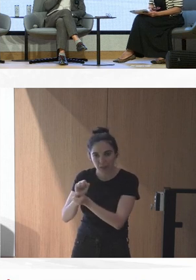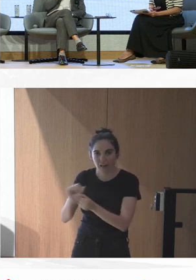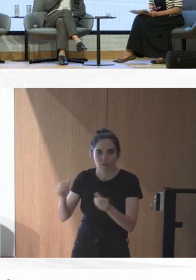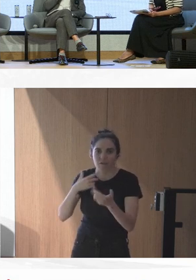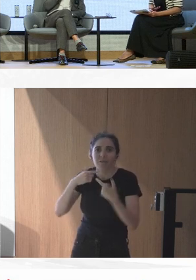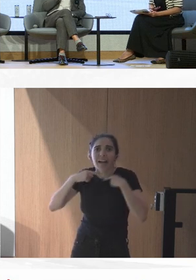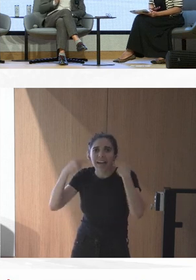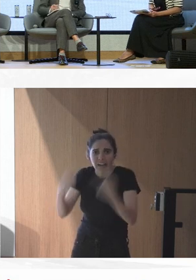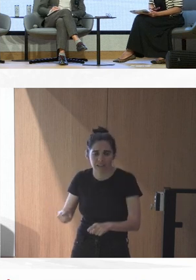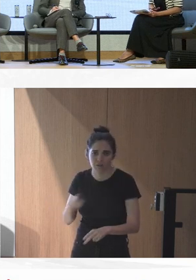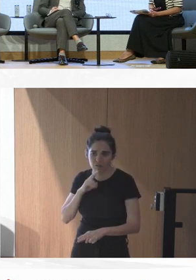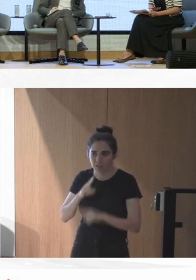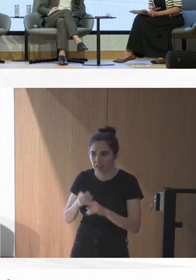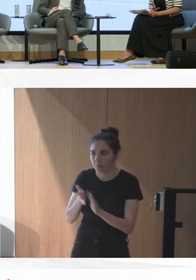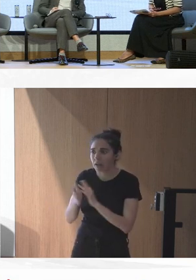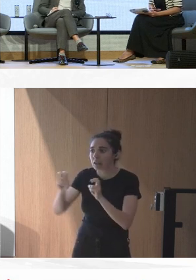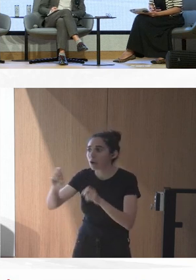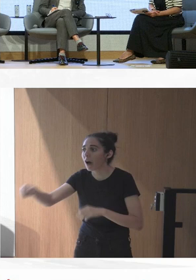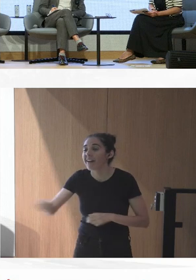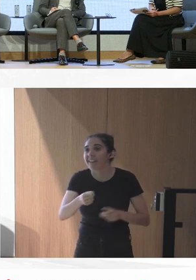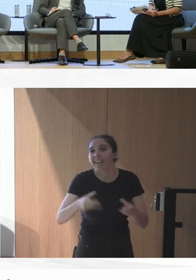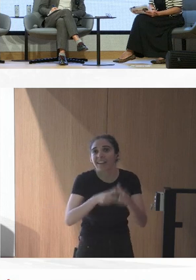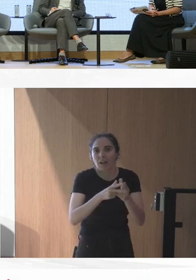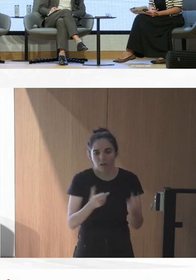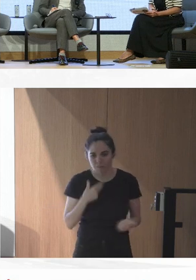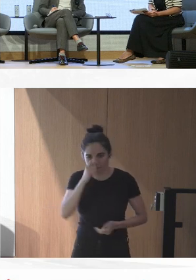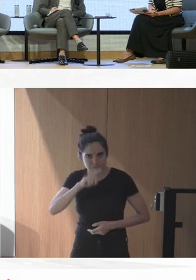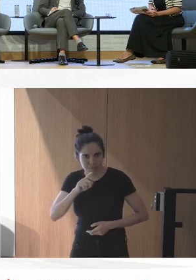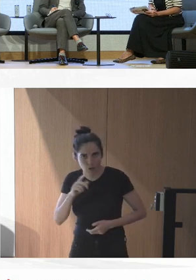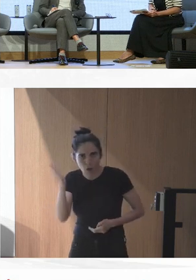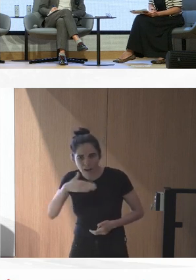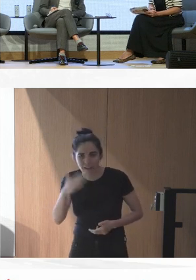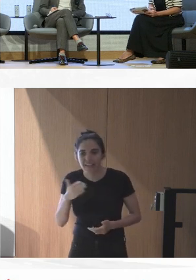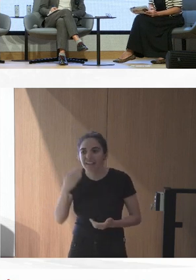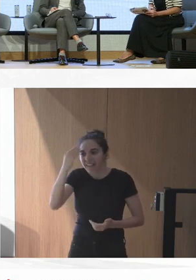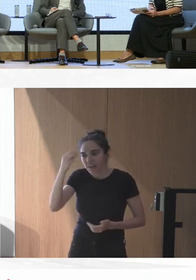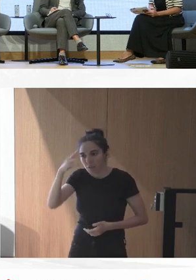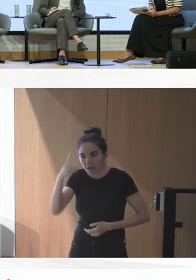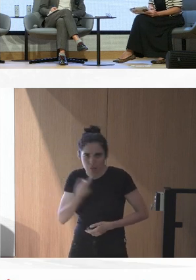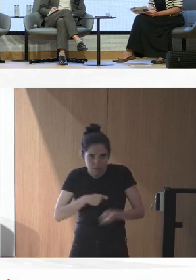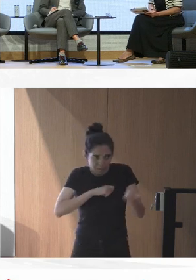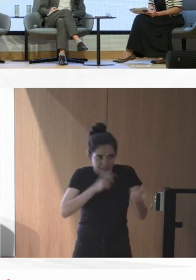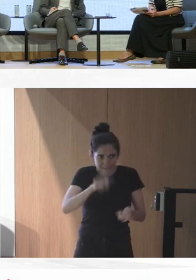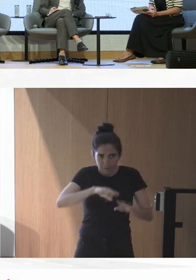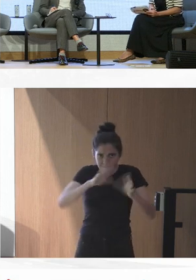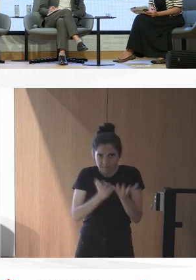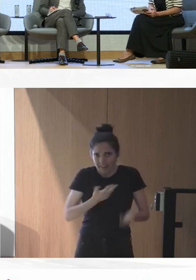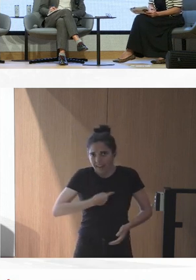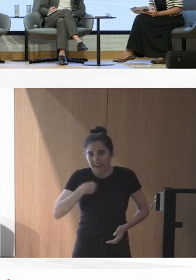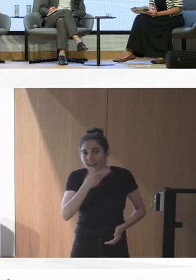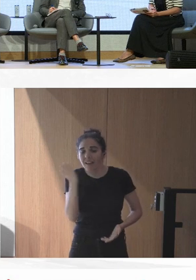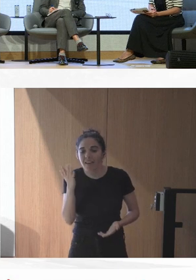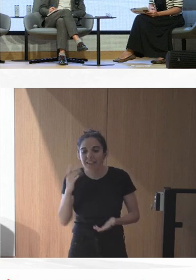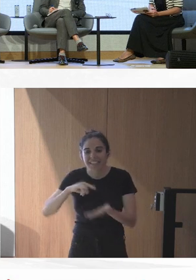la reinserción. Yo creo que las cárceles mexicanas, pero no solo estas, también las españolas y en general, ¿no? Los sistemas